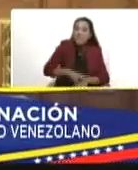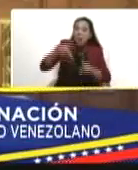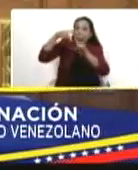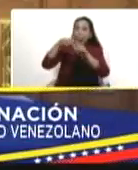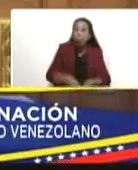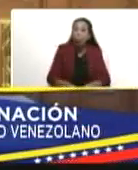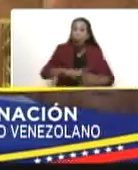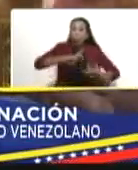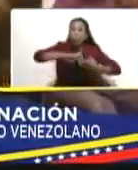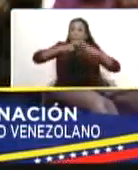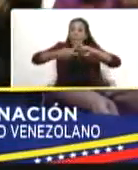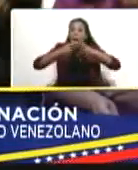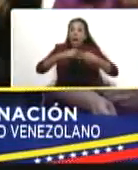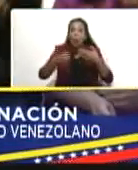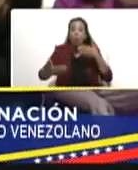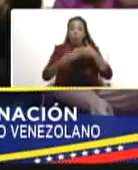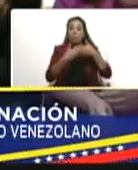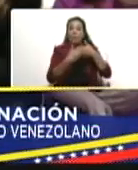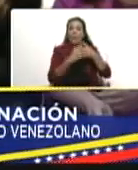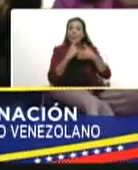derivan del